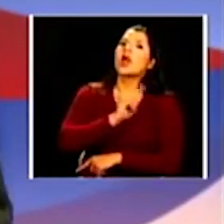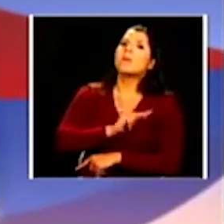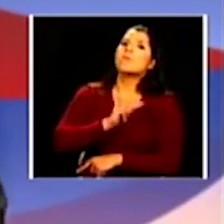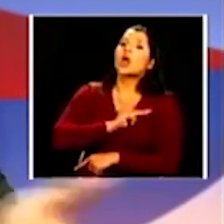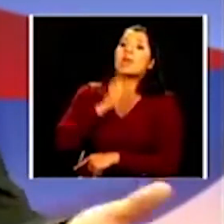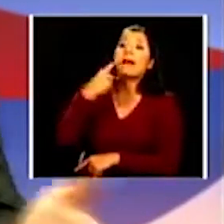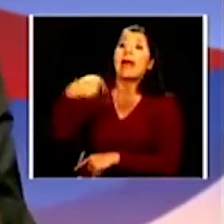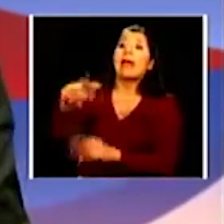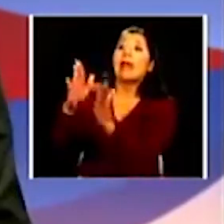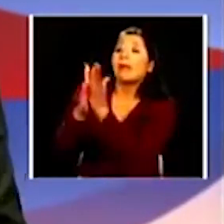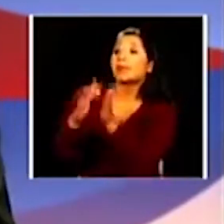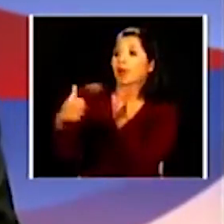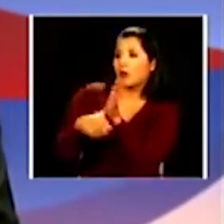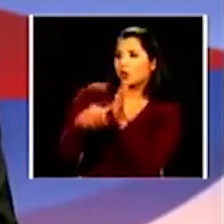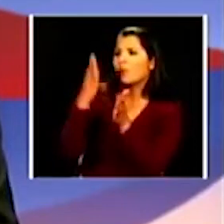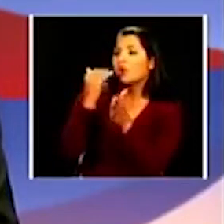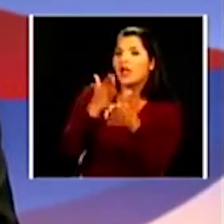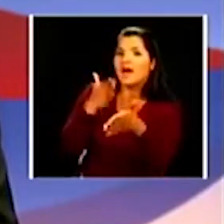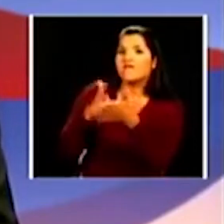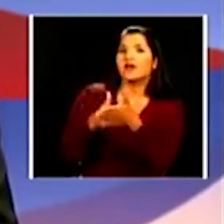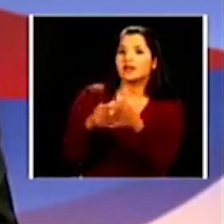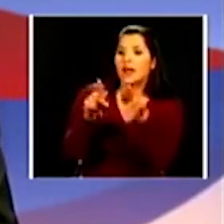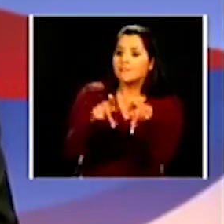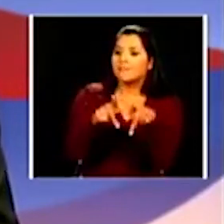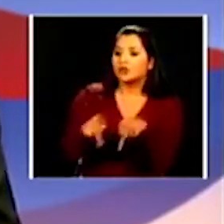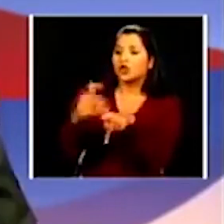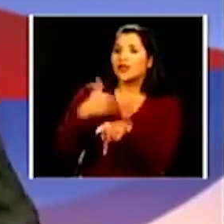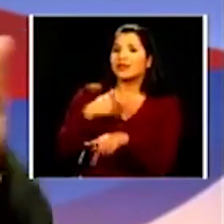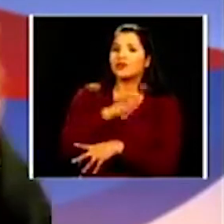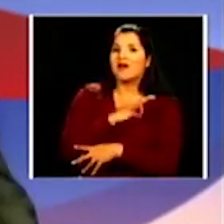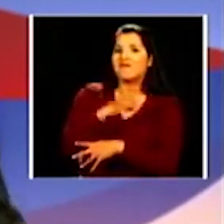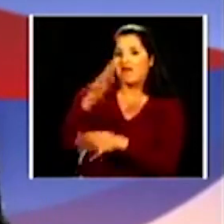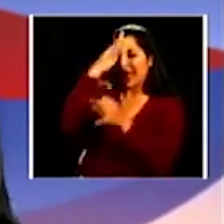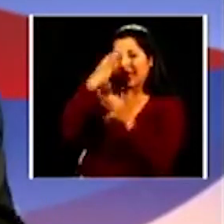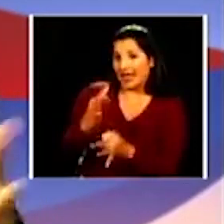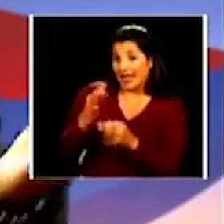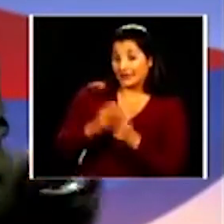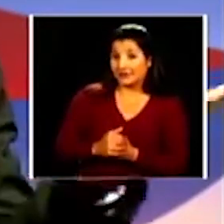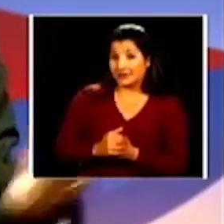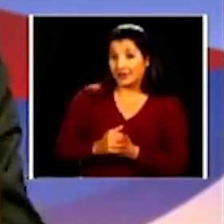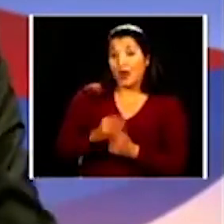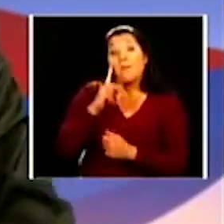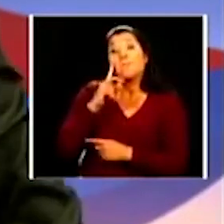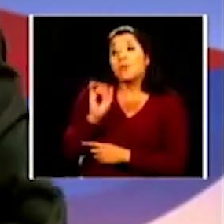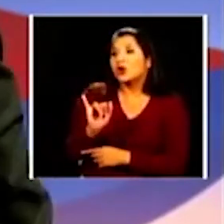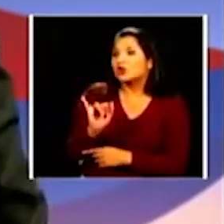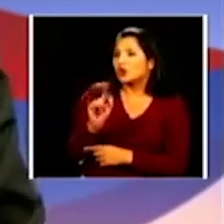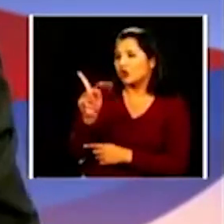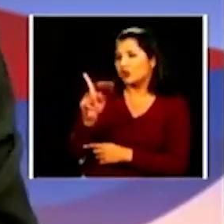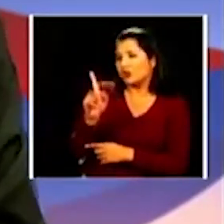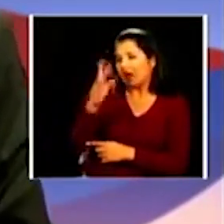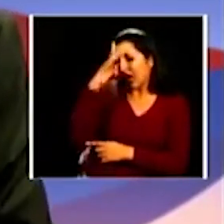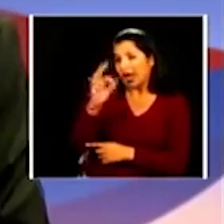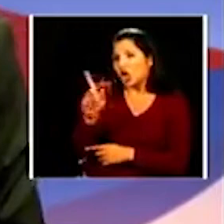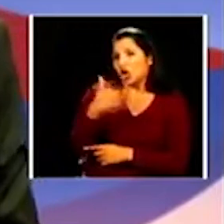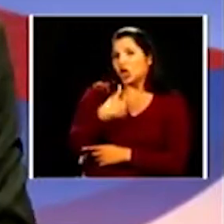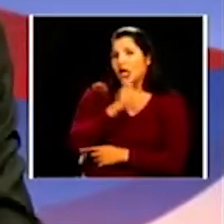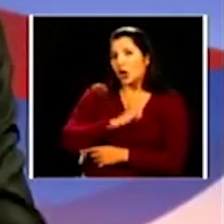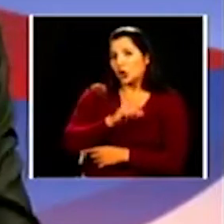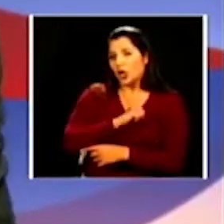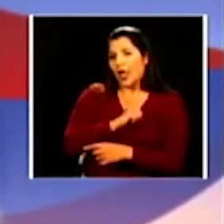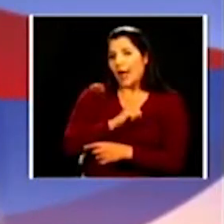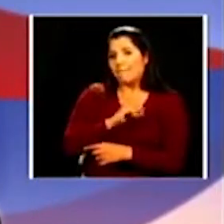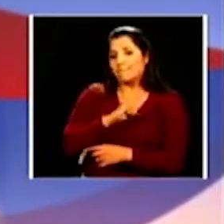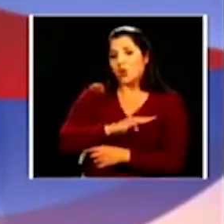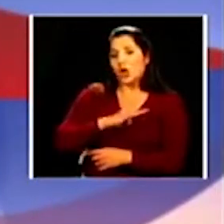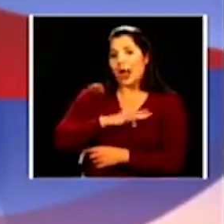han golpeado precisamente a la gente que tiene una fe o una creencia en este último gobierno. Entonces por eso creo que no tendrían la autoridad moral para hacerlo. Costa